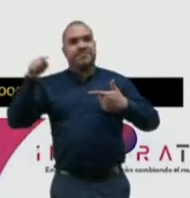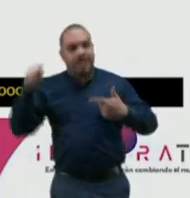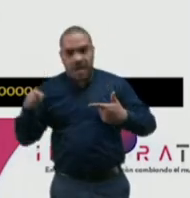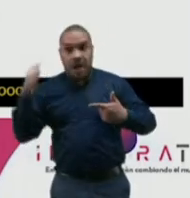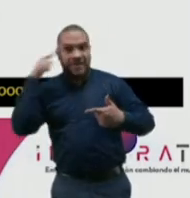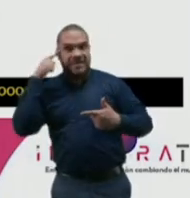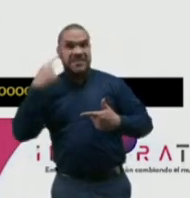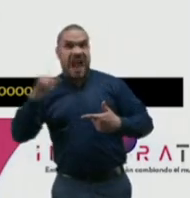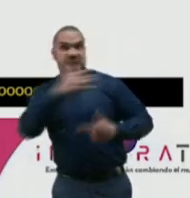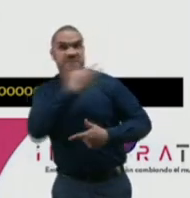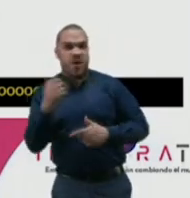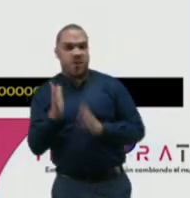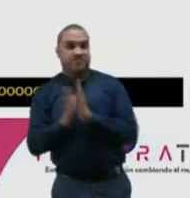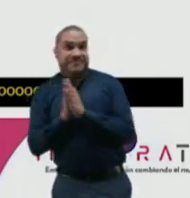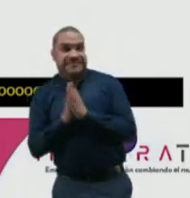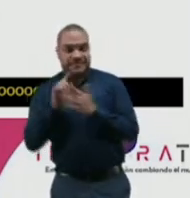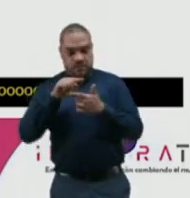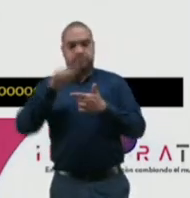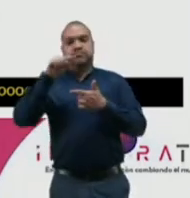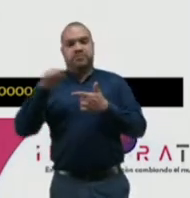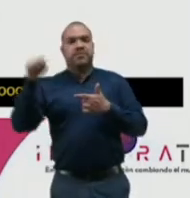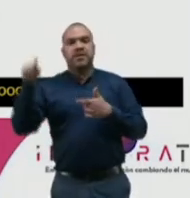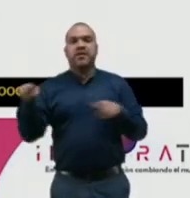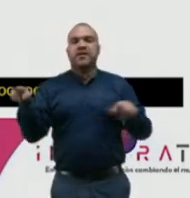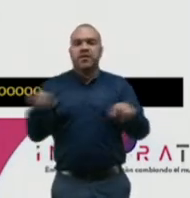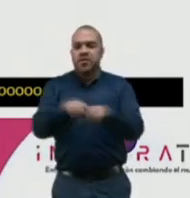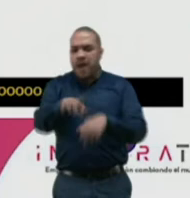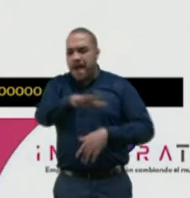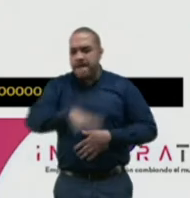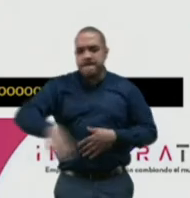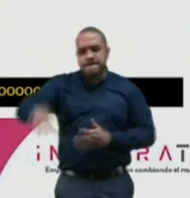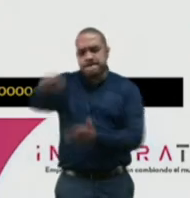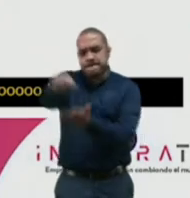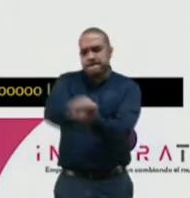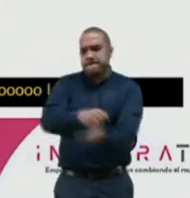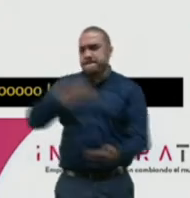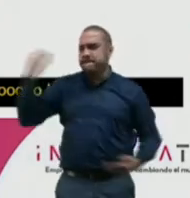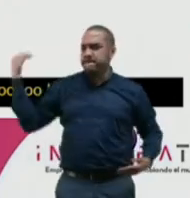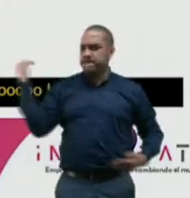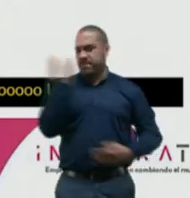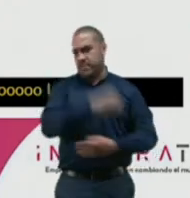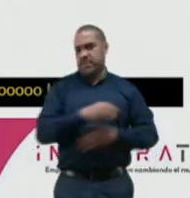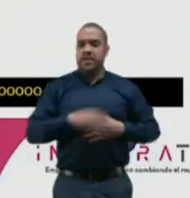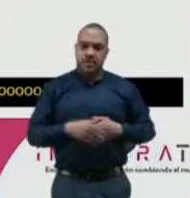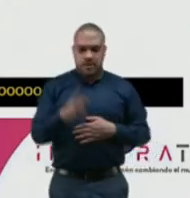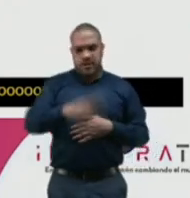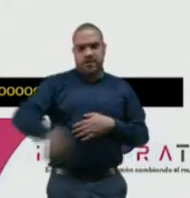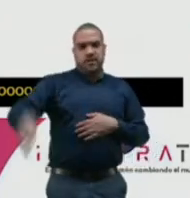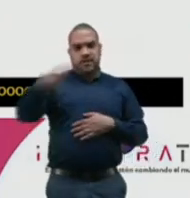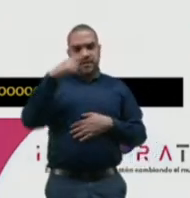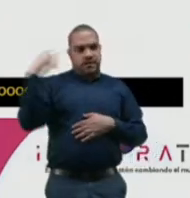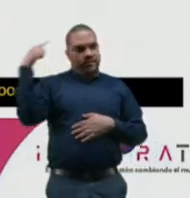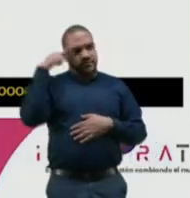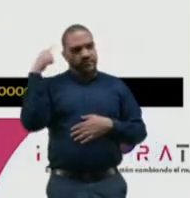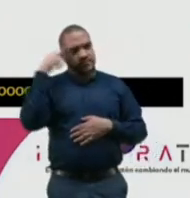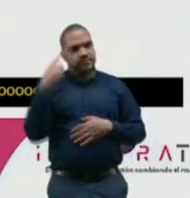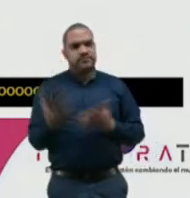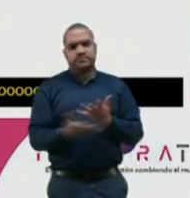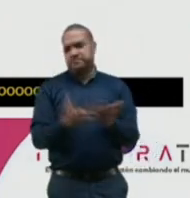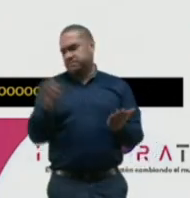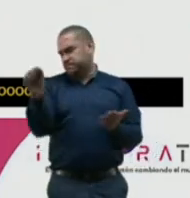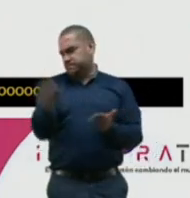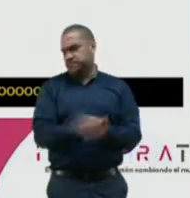como cruzar un desierto. Quiero que ustedes se imaginen y piensen en esto un segundo, como desierto únicamente